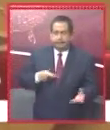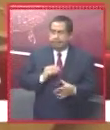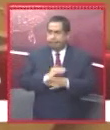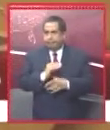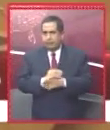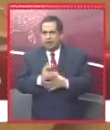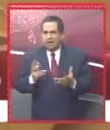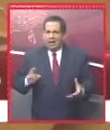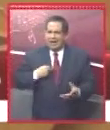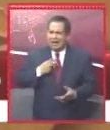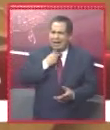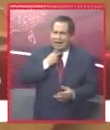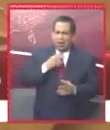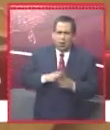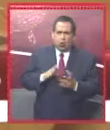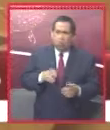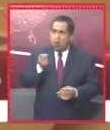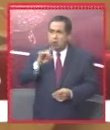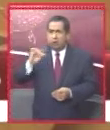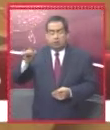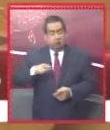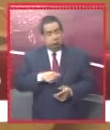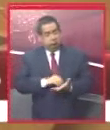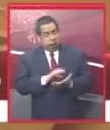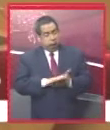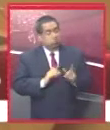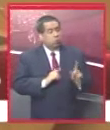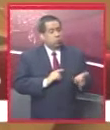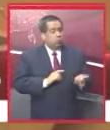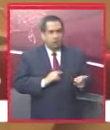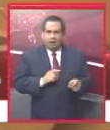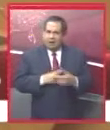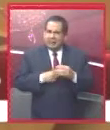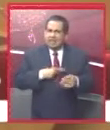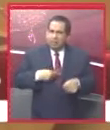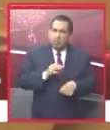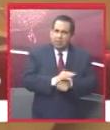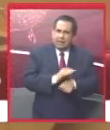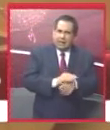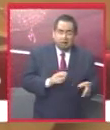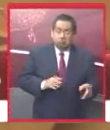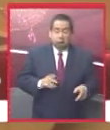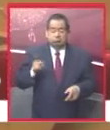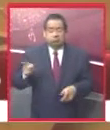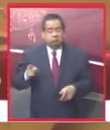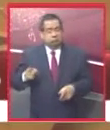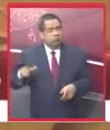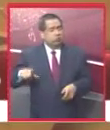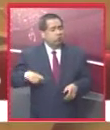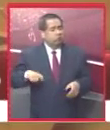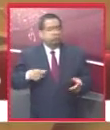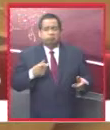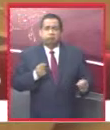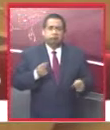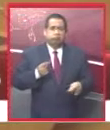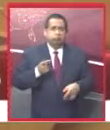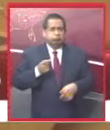de autoridades que intimidan a quienes deben de proteger, de autoridades que no alcanzan